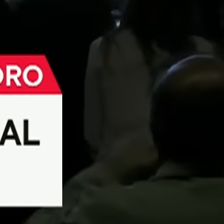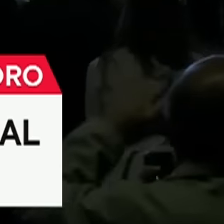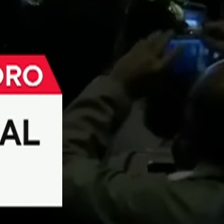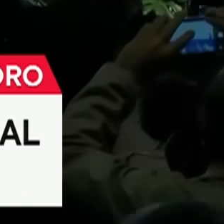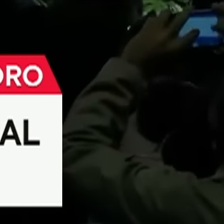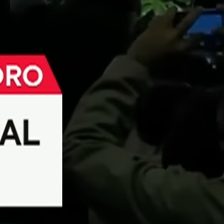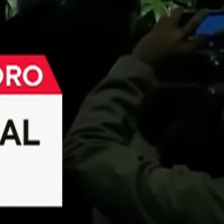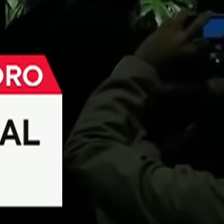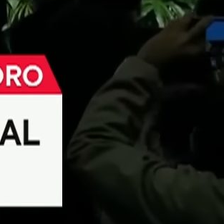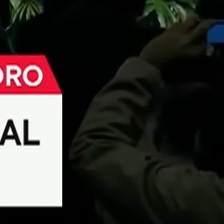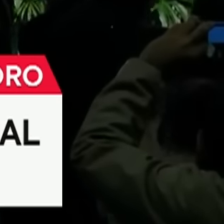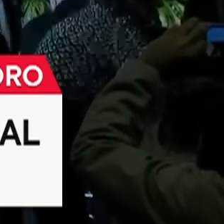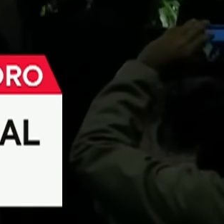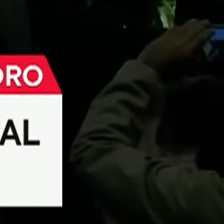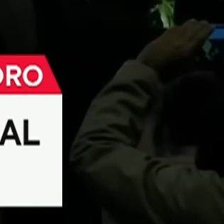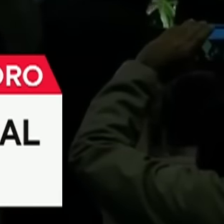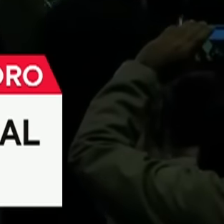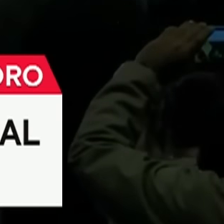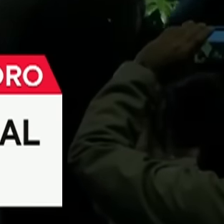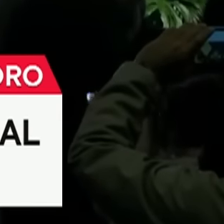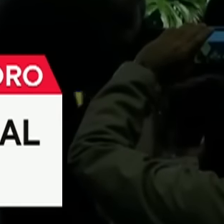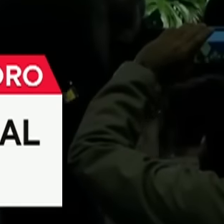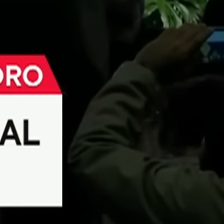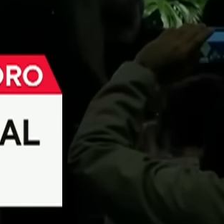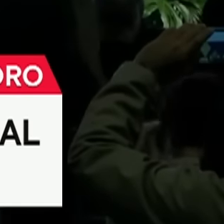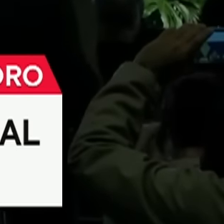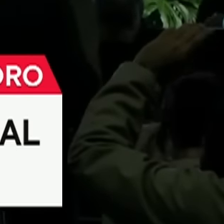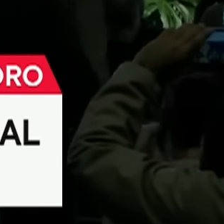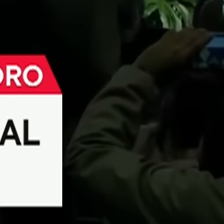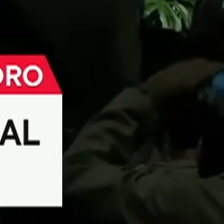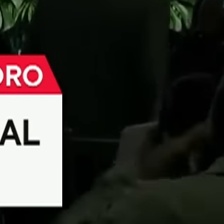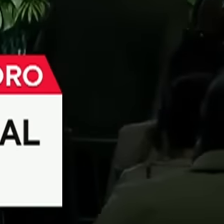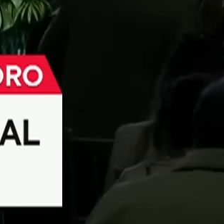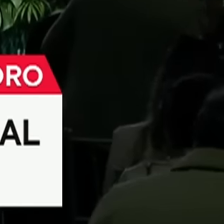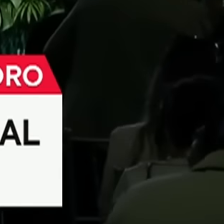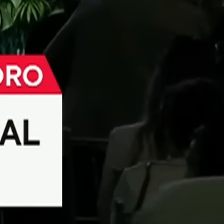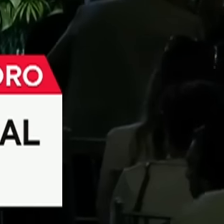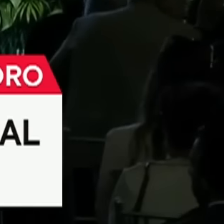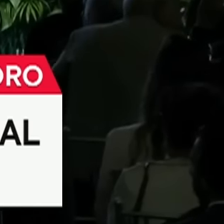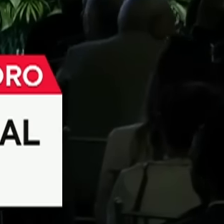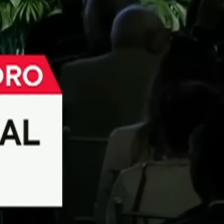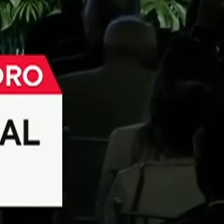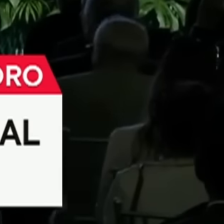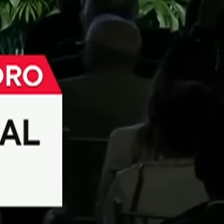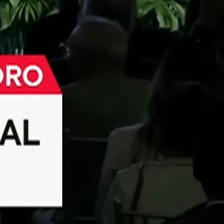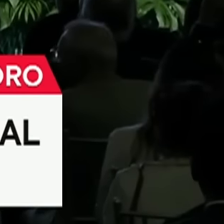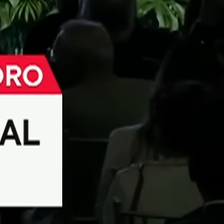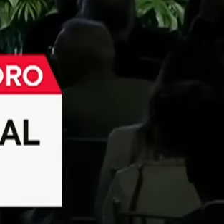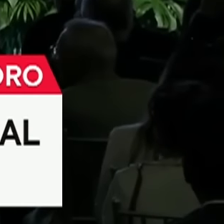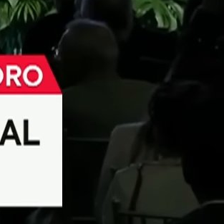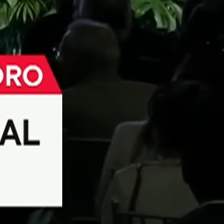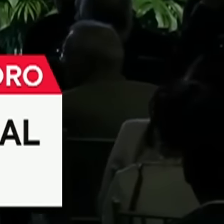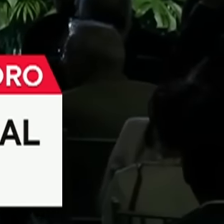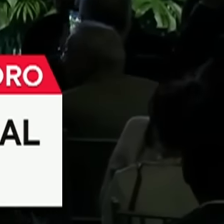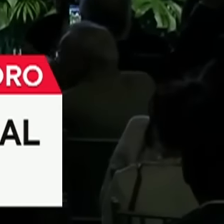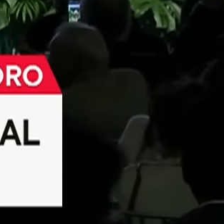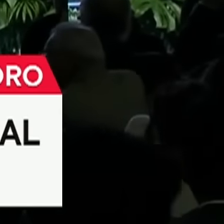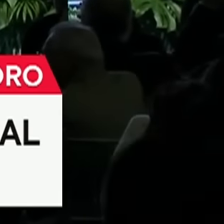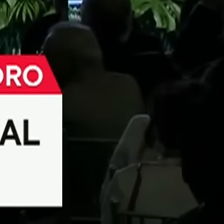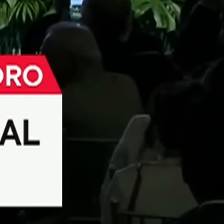de empleo formal de calidad. Acompañan a la presidenta de la República, el ministro de la Producción, Sergio González Guerrero, el